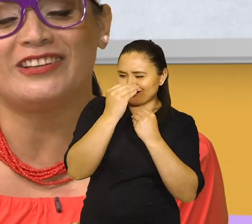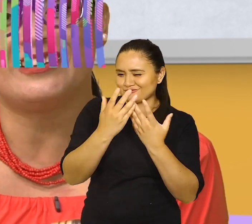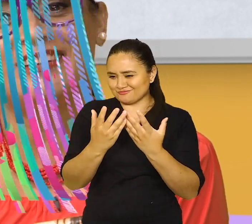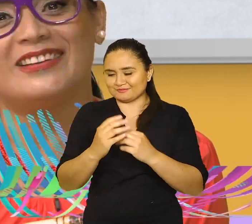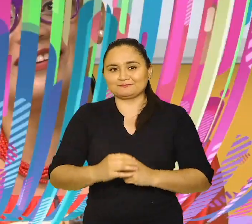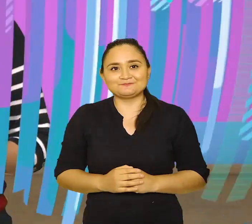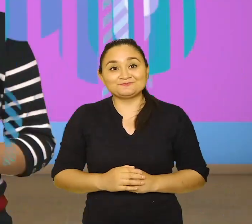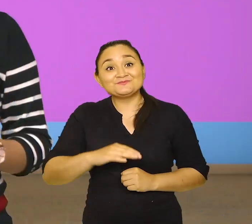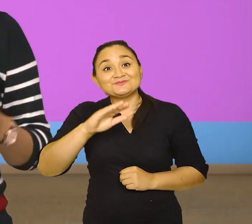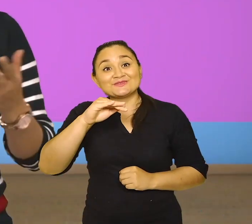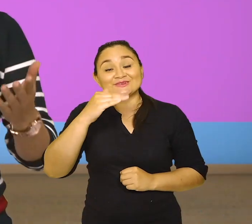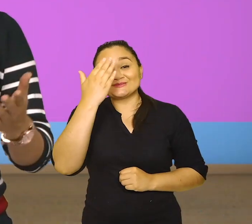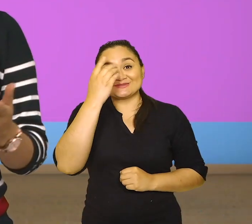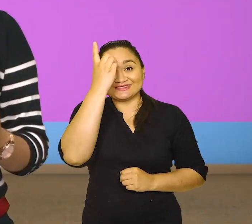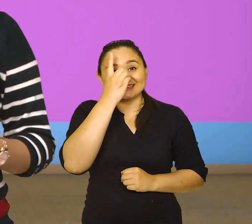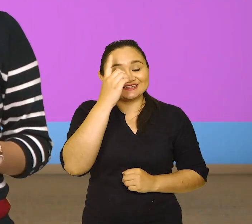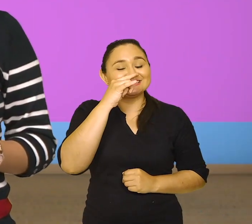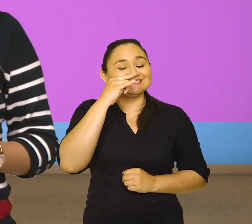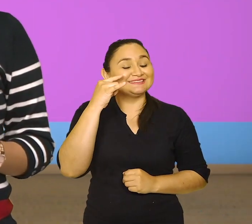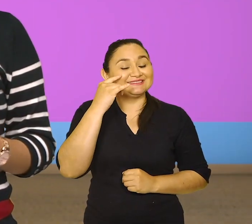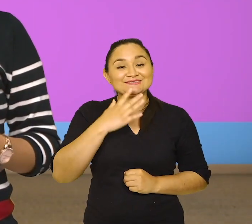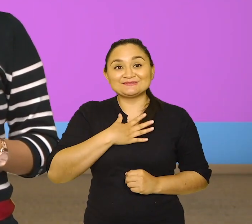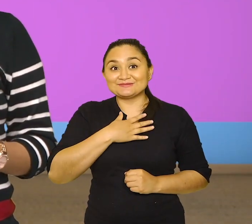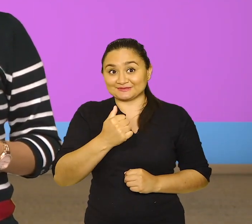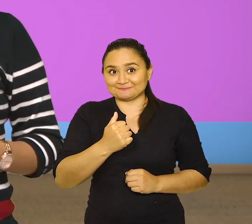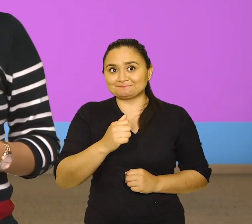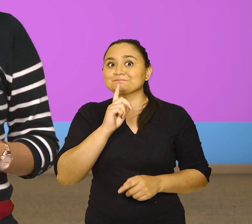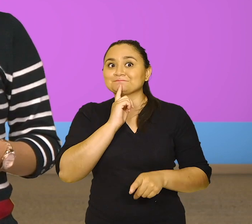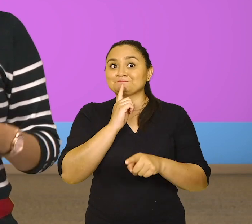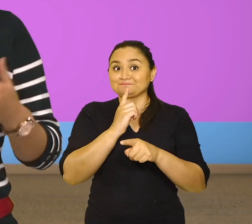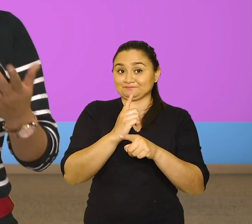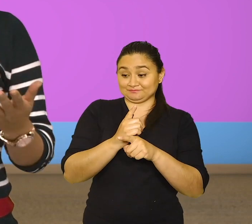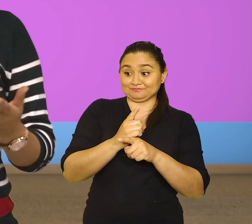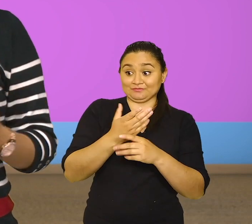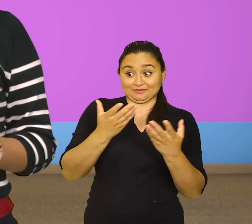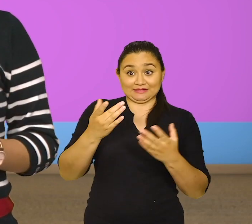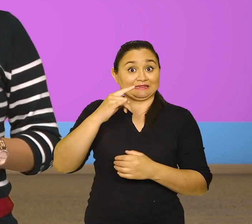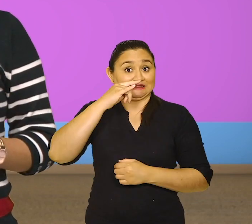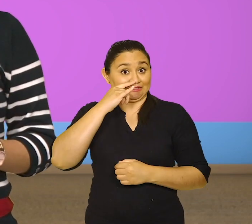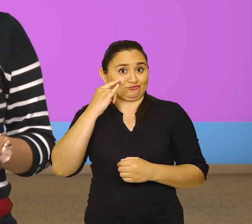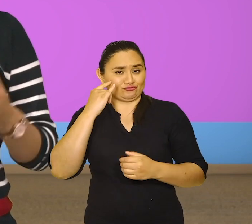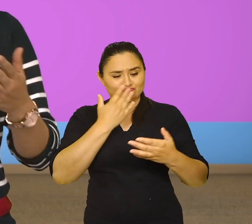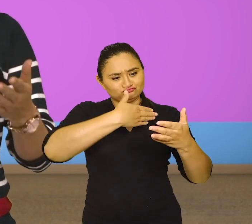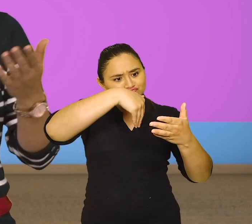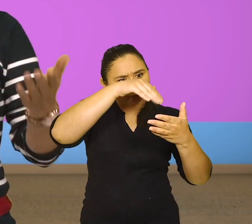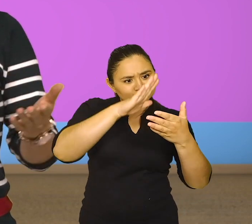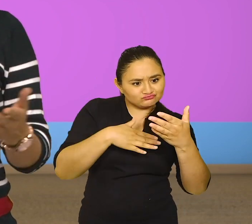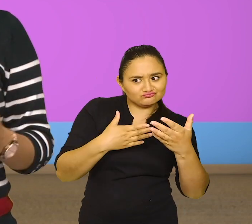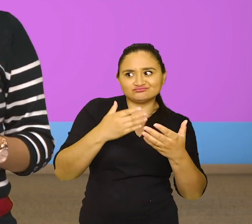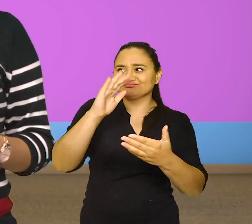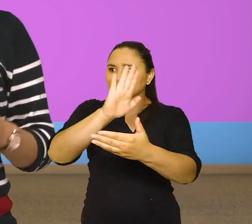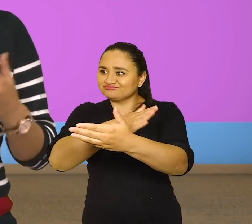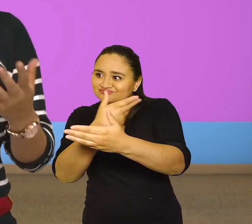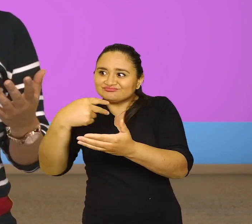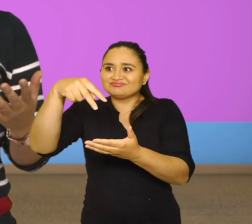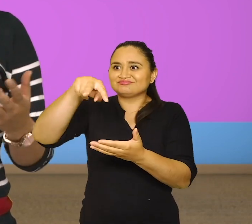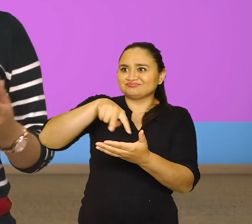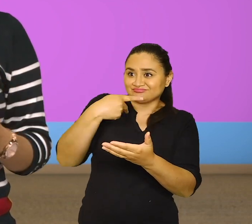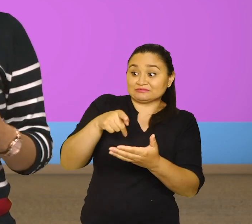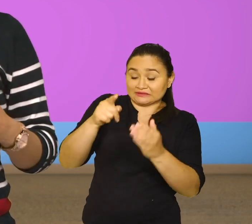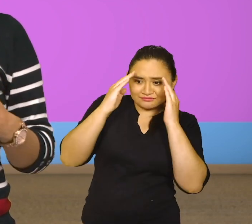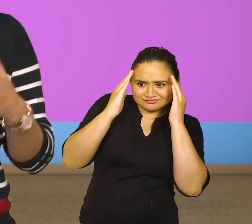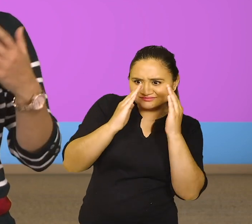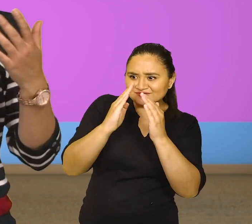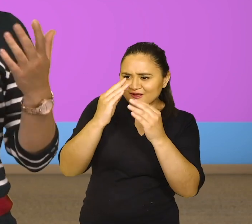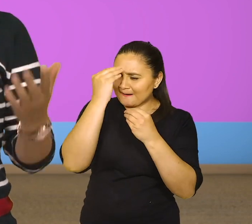niños. Hola, profe Diana. Hola, niñas. Hola, niños. Toda creación artística de niñas y niños es